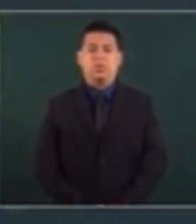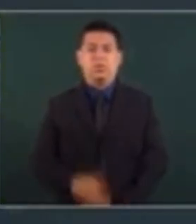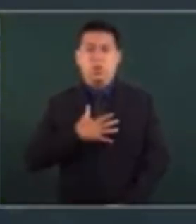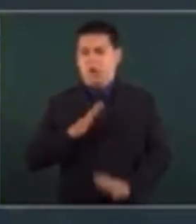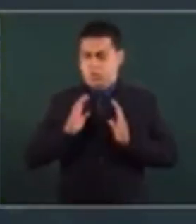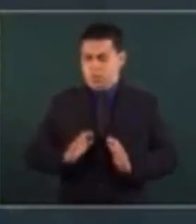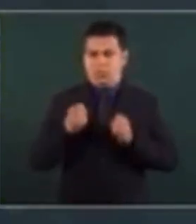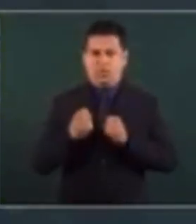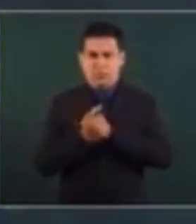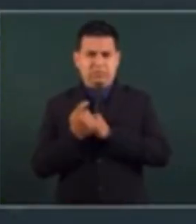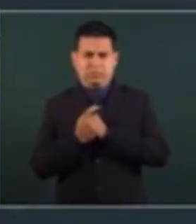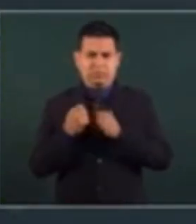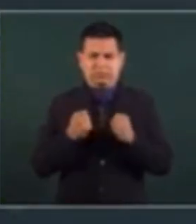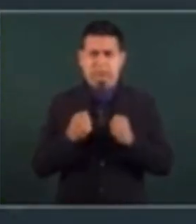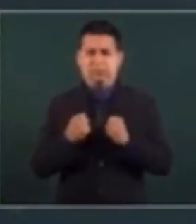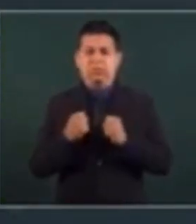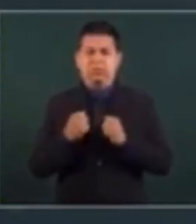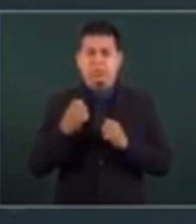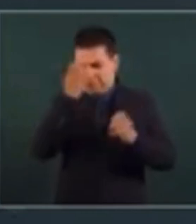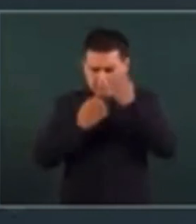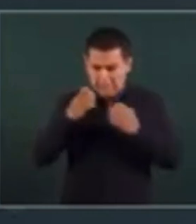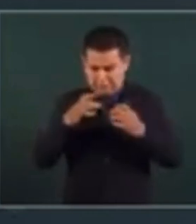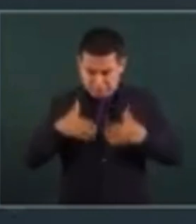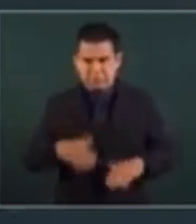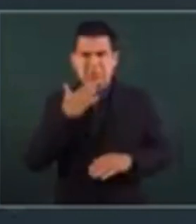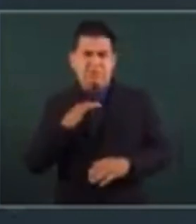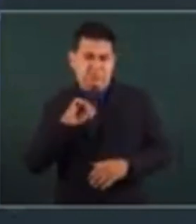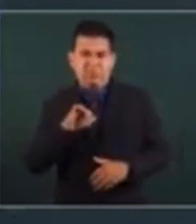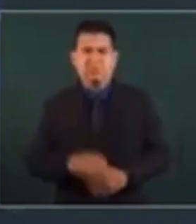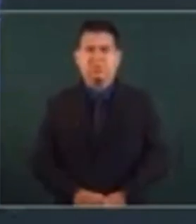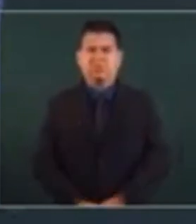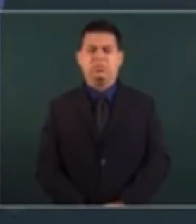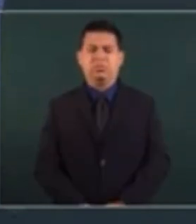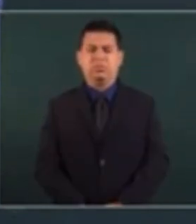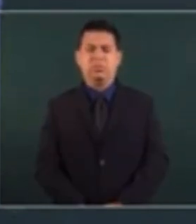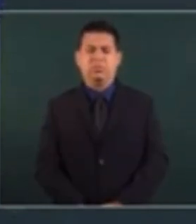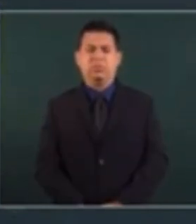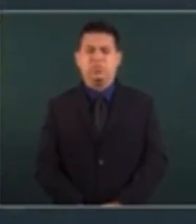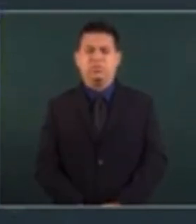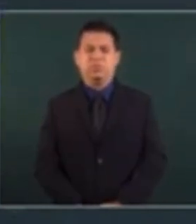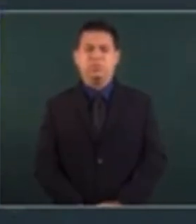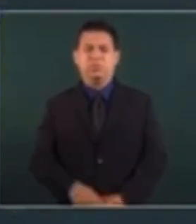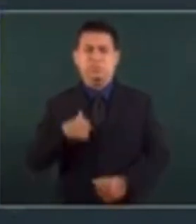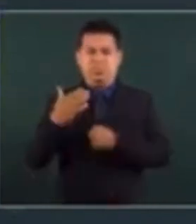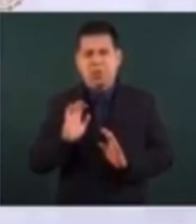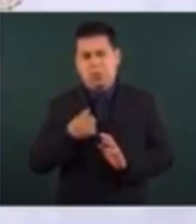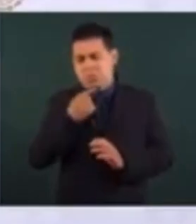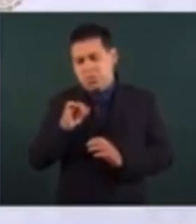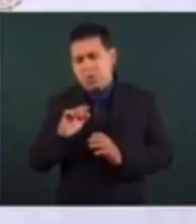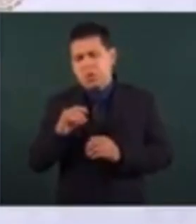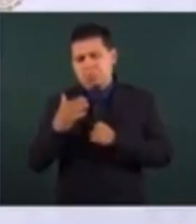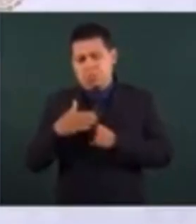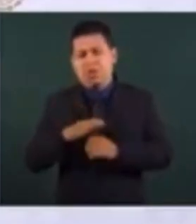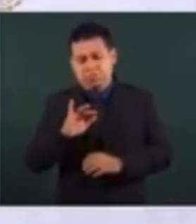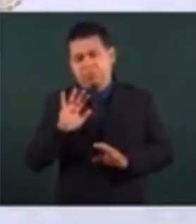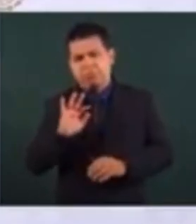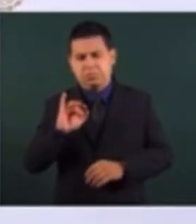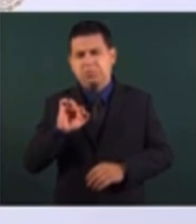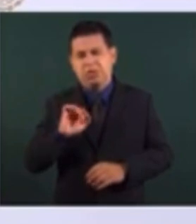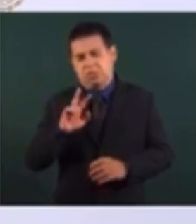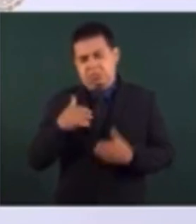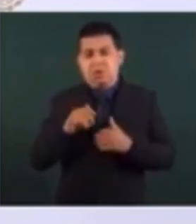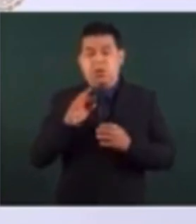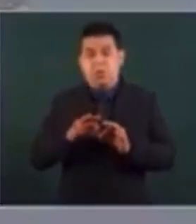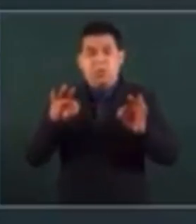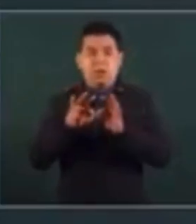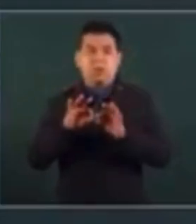protección, que ellos tienen que valorar si me debo de vacunar pronto o esperar. Sí, es muy